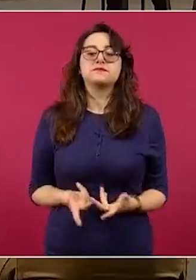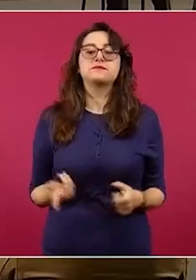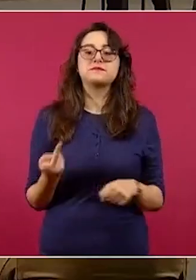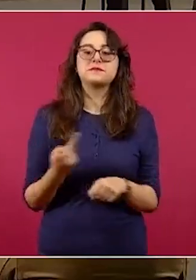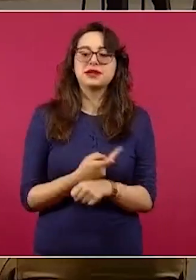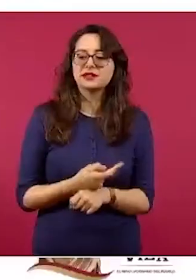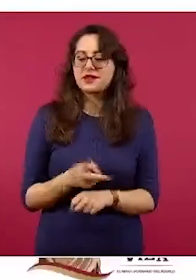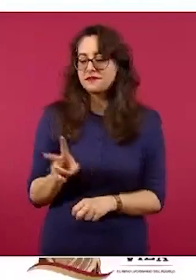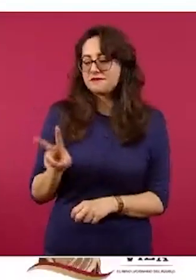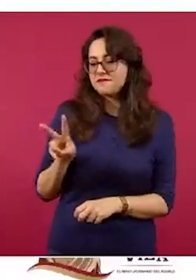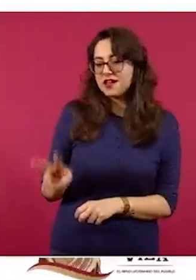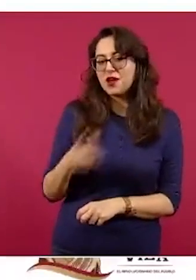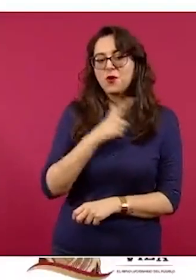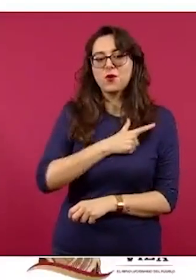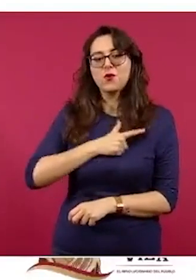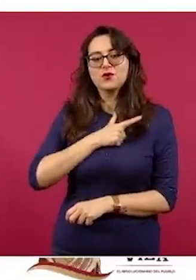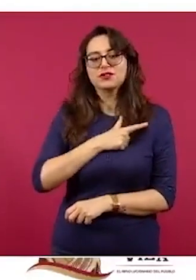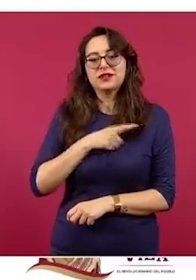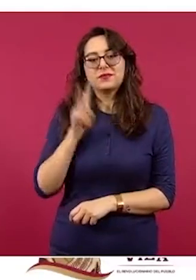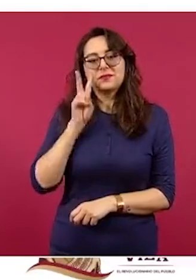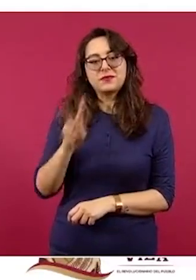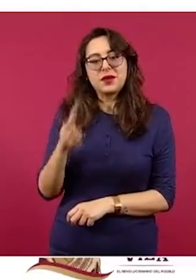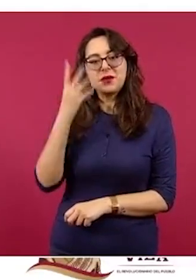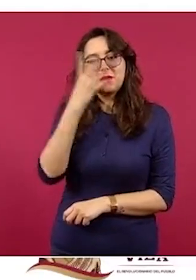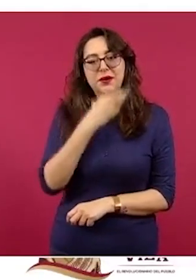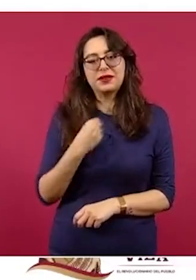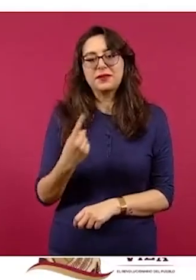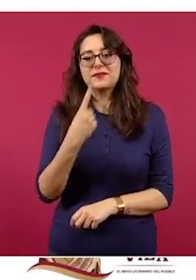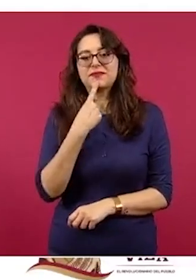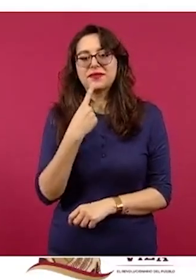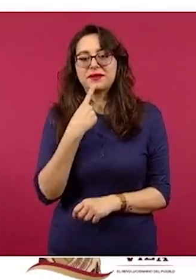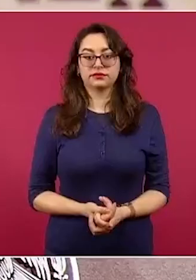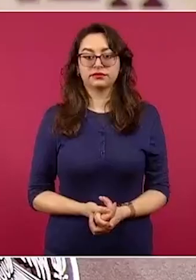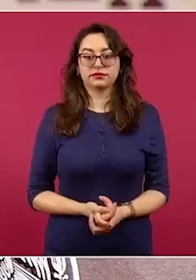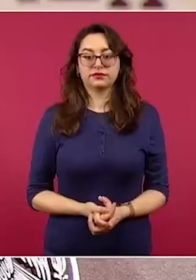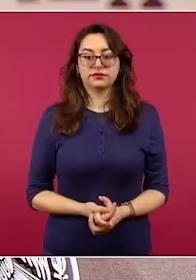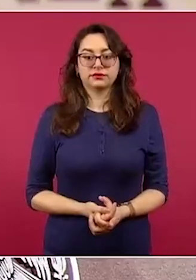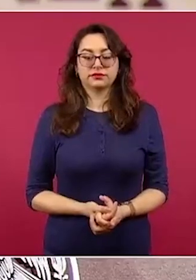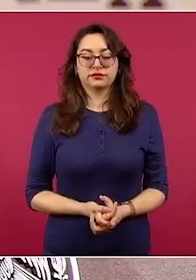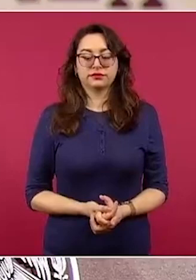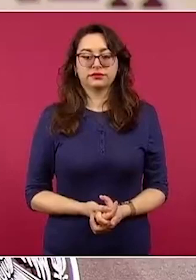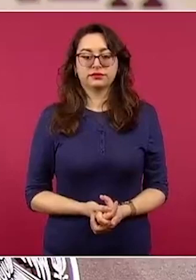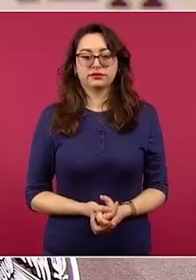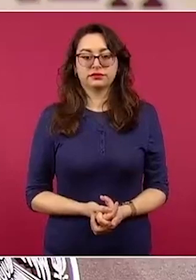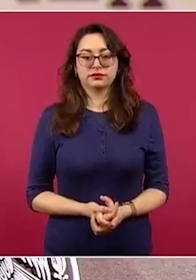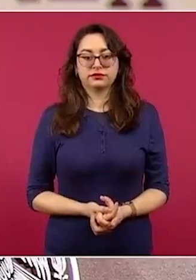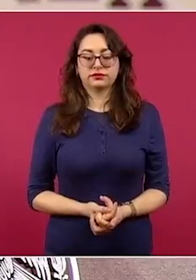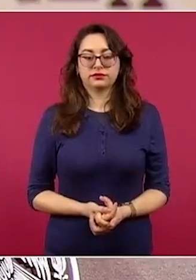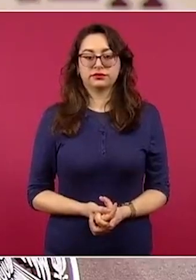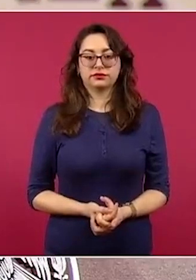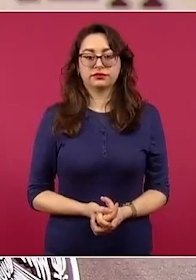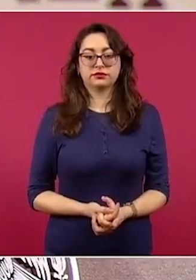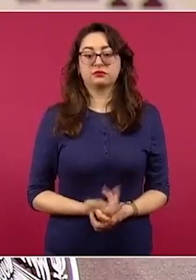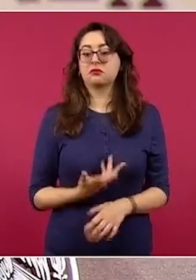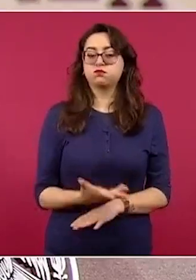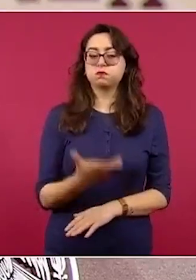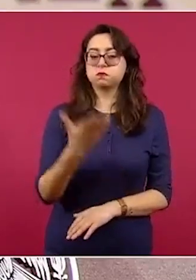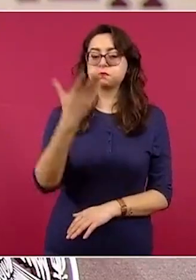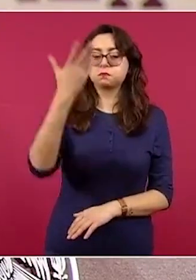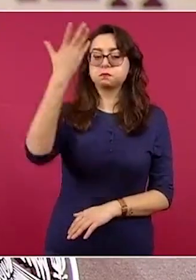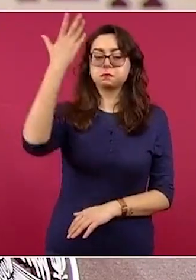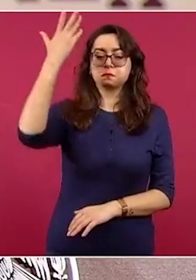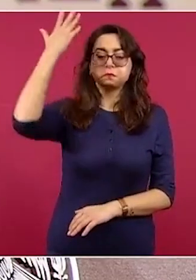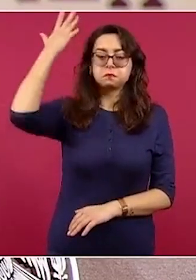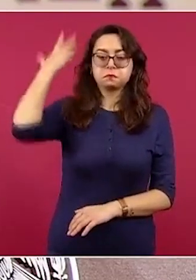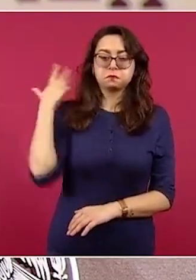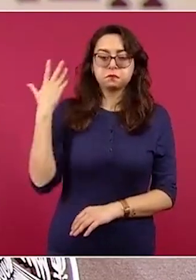empezaron a estimular la idea de que pudieran tener sabores apetecibles. La industria desde hace mucho tiempo ha